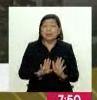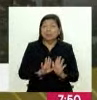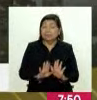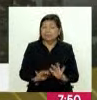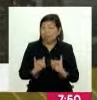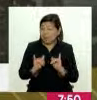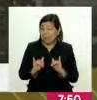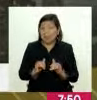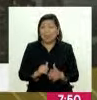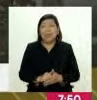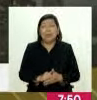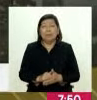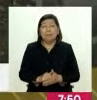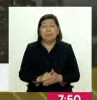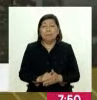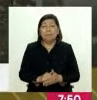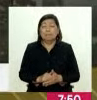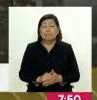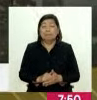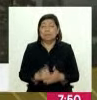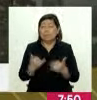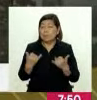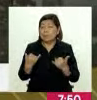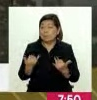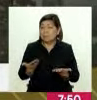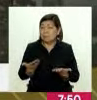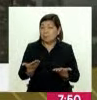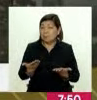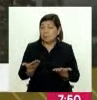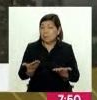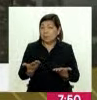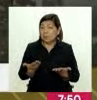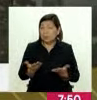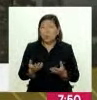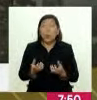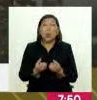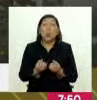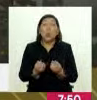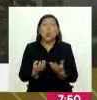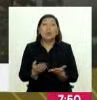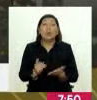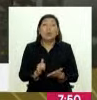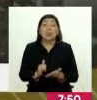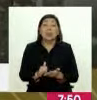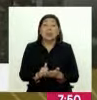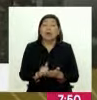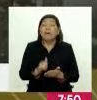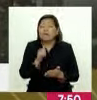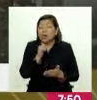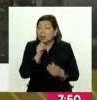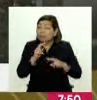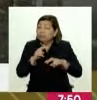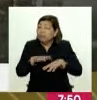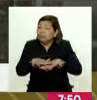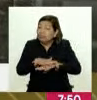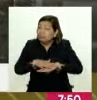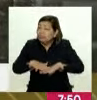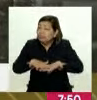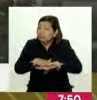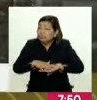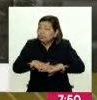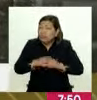claro. Lo que va o lo que se va a cuantificar es algo que es materia todavía de análisis. El